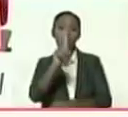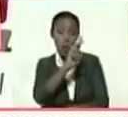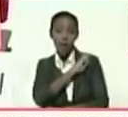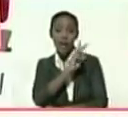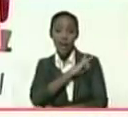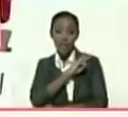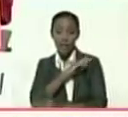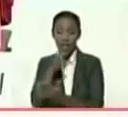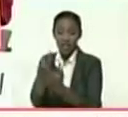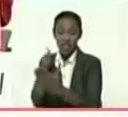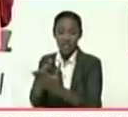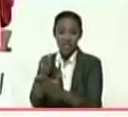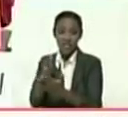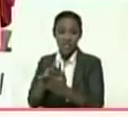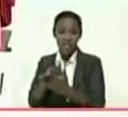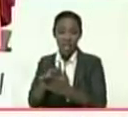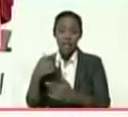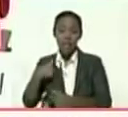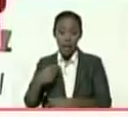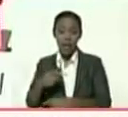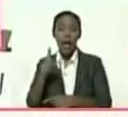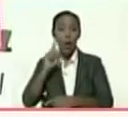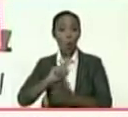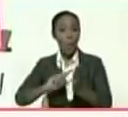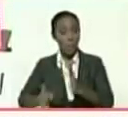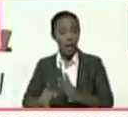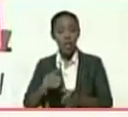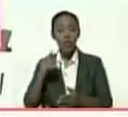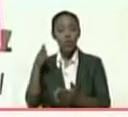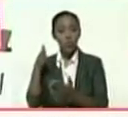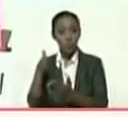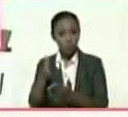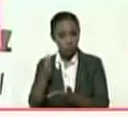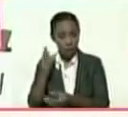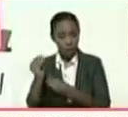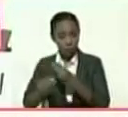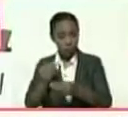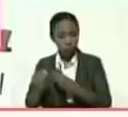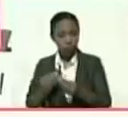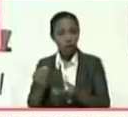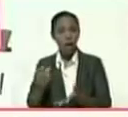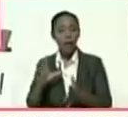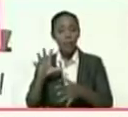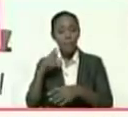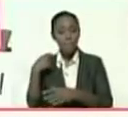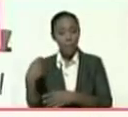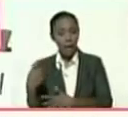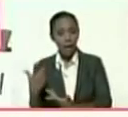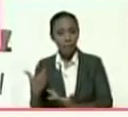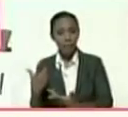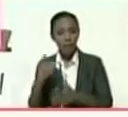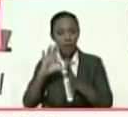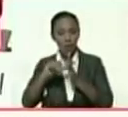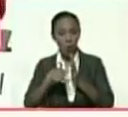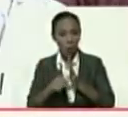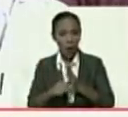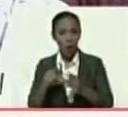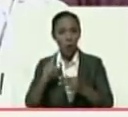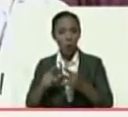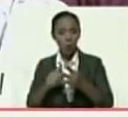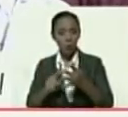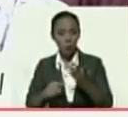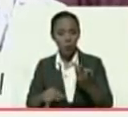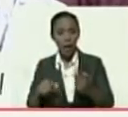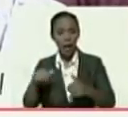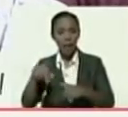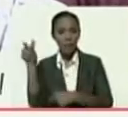cumplirle y tienen que pagar. Por eso se robaron 5 aquí en Venezuela. por eso se robaron monómeros en Venezuela, por eso se